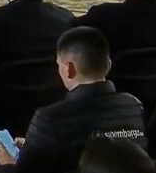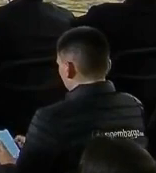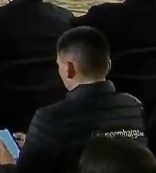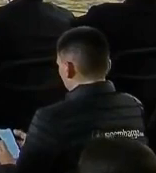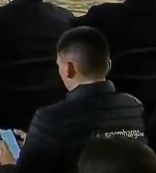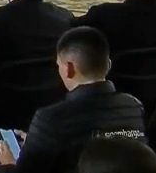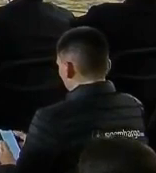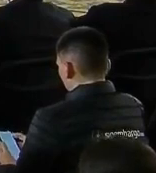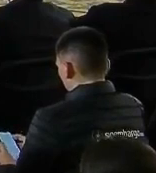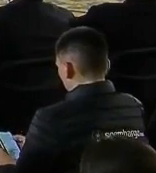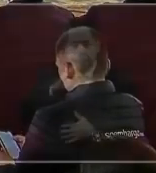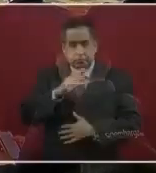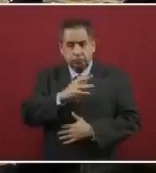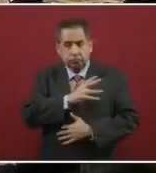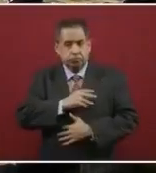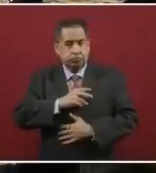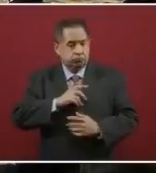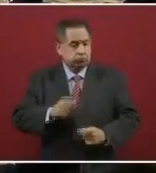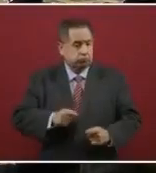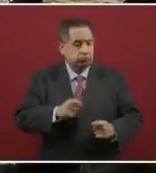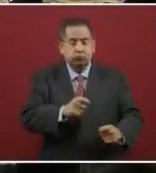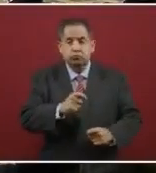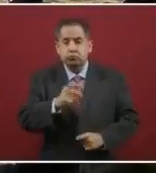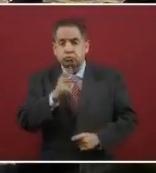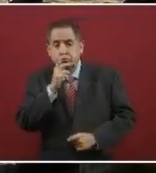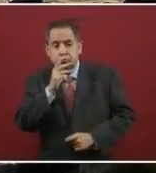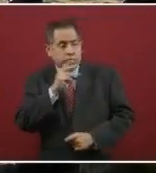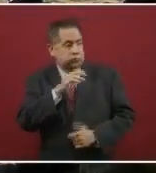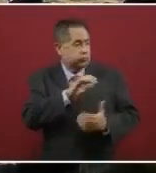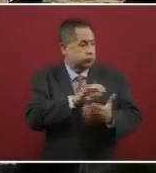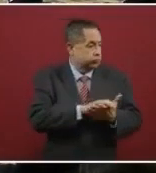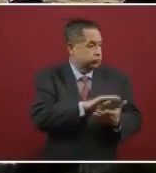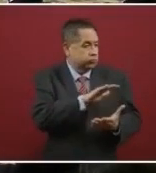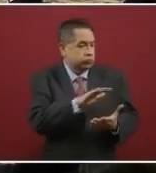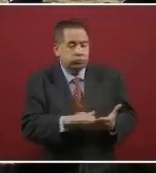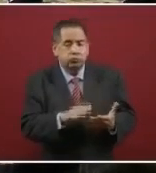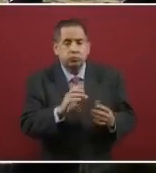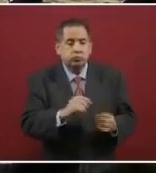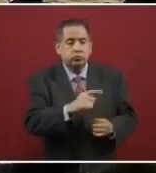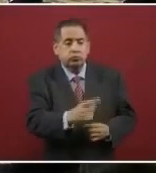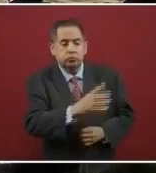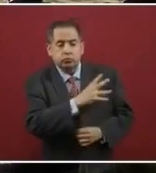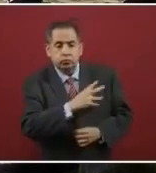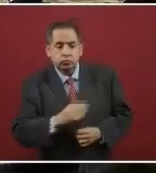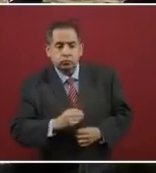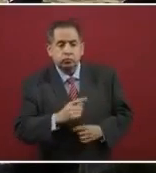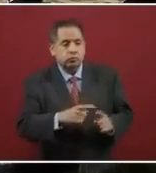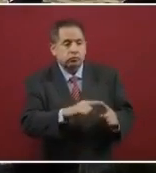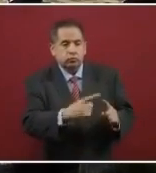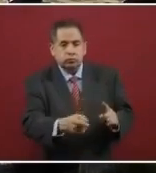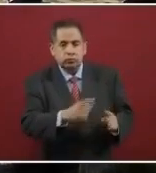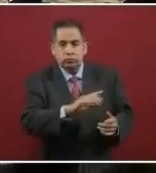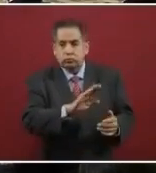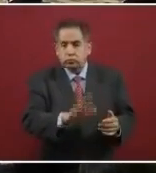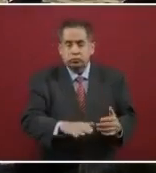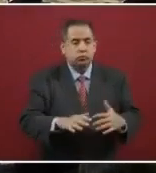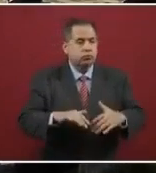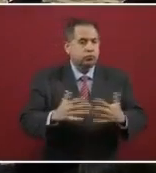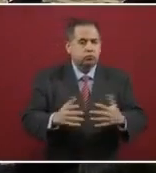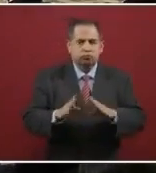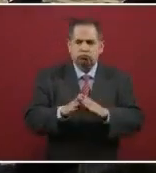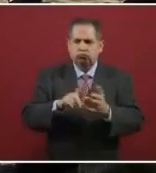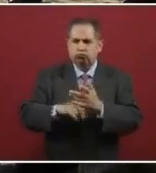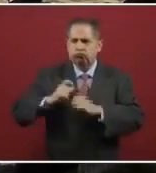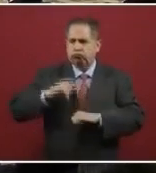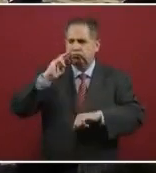sus hijas o hijos, matrimonios que perdieron a alguno de los cónyuges y que tenían hijos e hijas, la esposa o esposo del fallecido que se quedó a cargo del cuidado